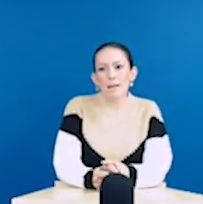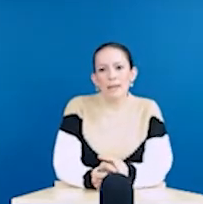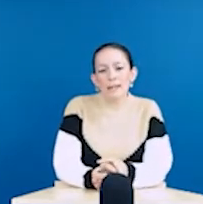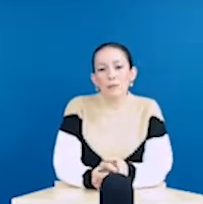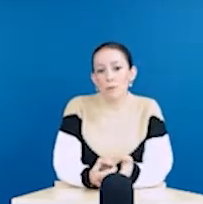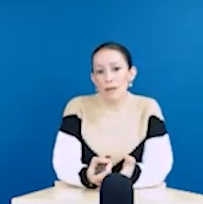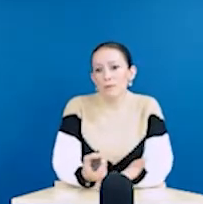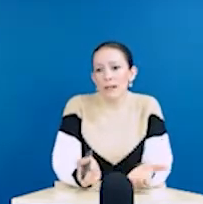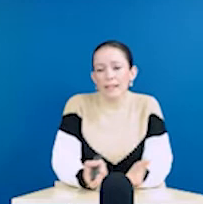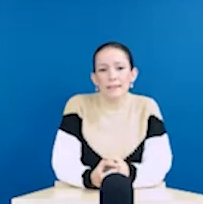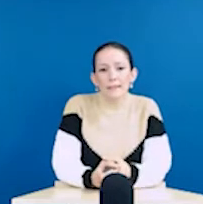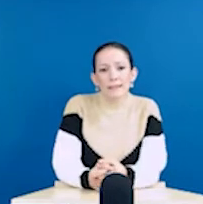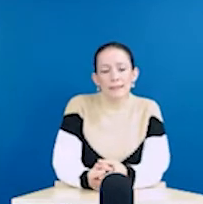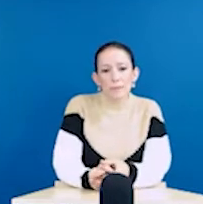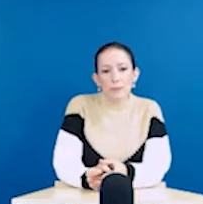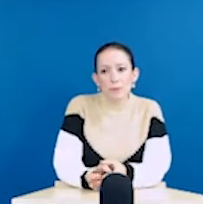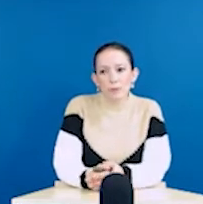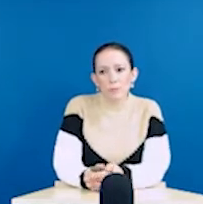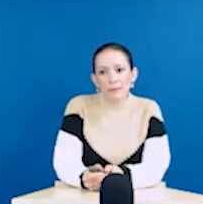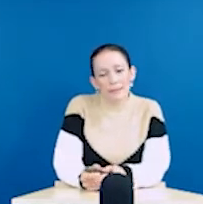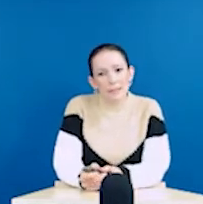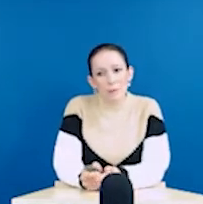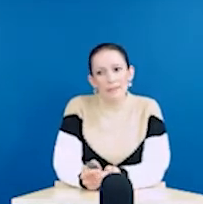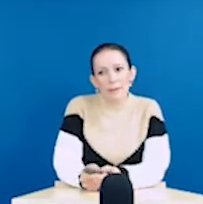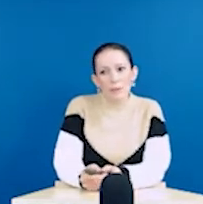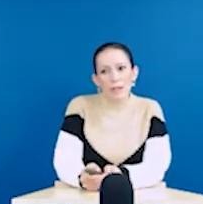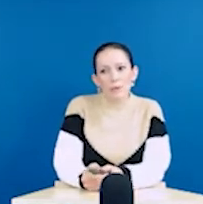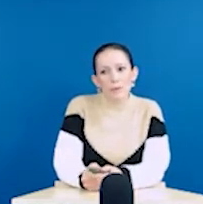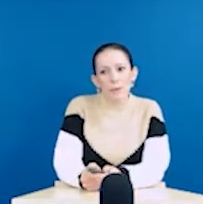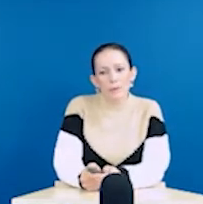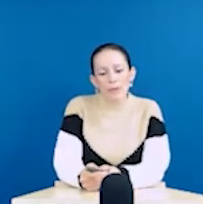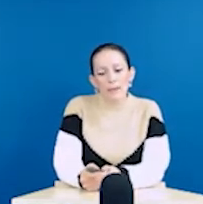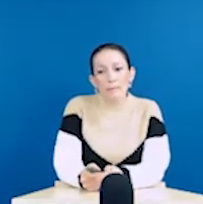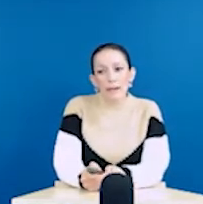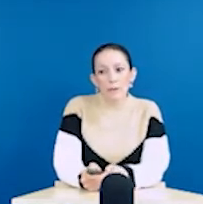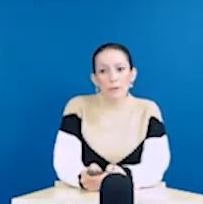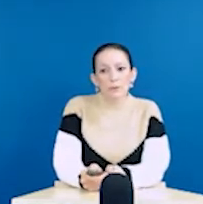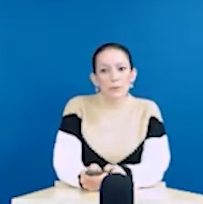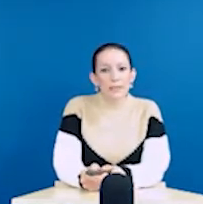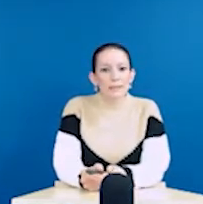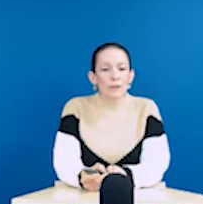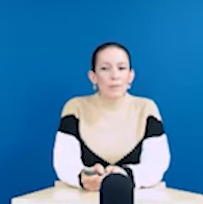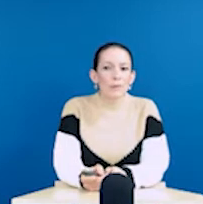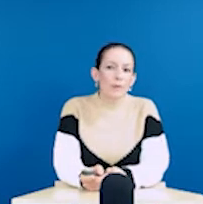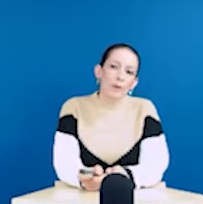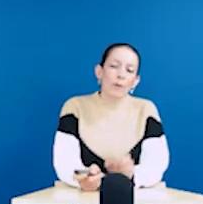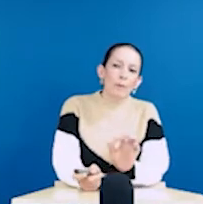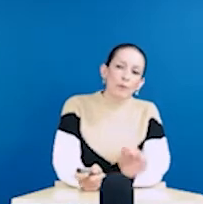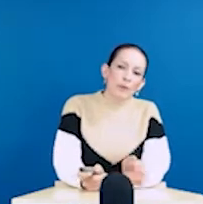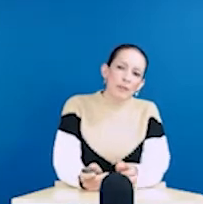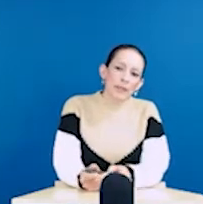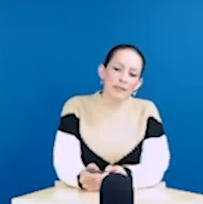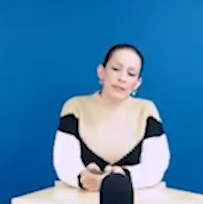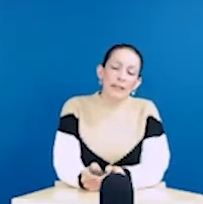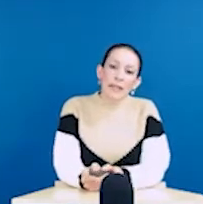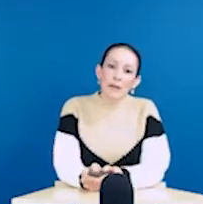menos cada mes o lo hagamos cada 15 días que estamos viendo a nuestros pacientes, que es lo más habitual que conocemos, para nosotros poder hacer como un